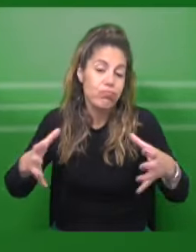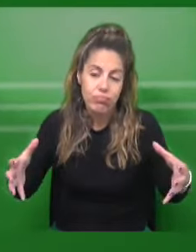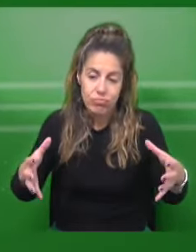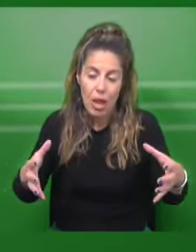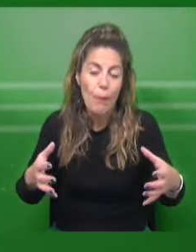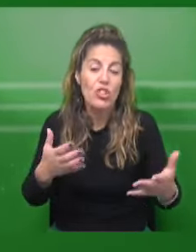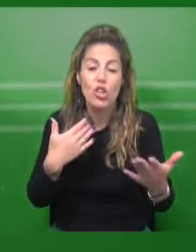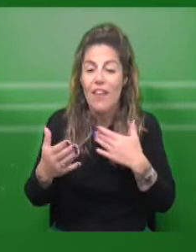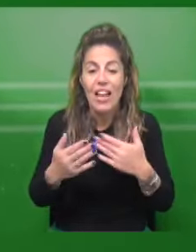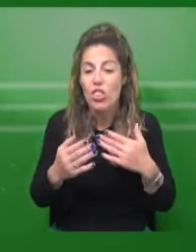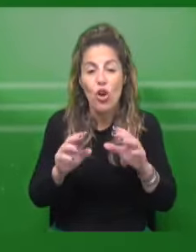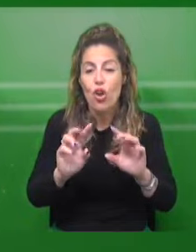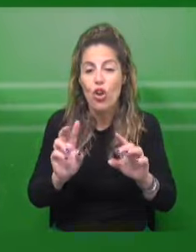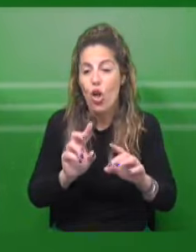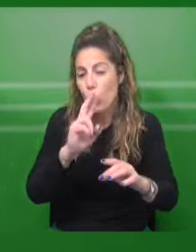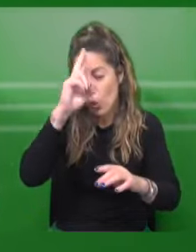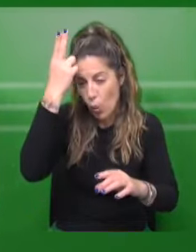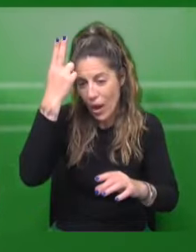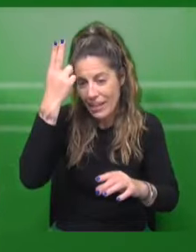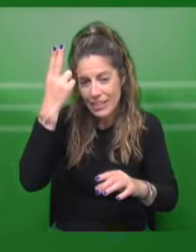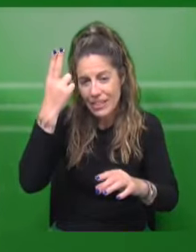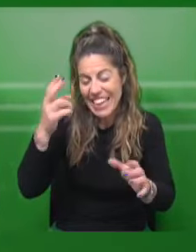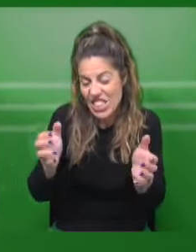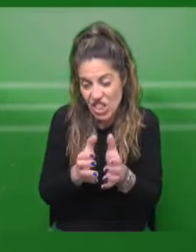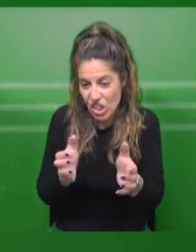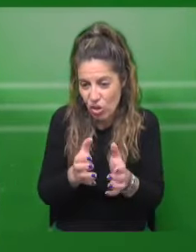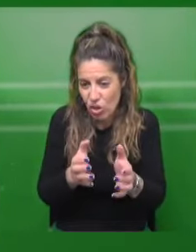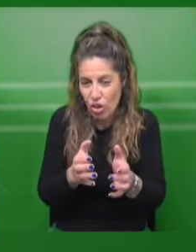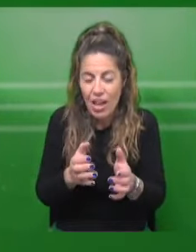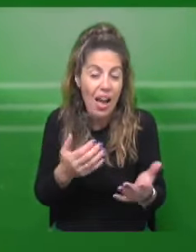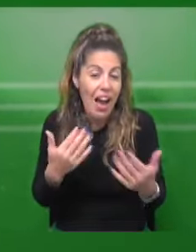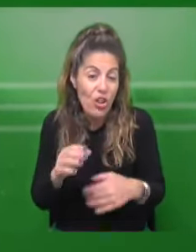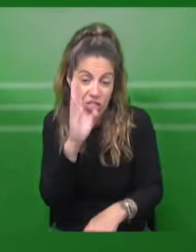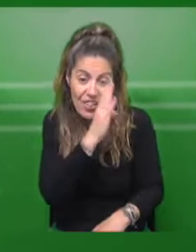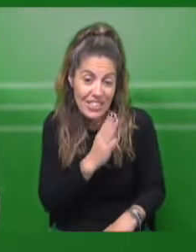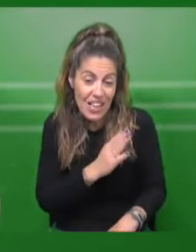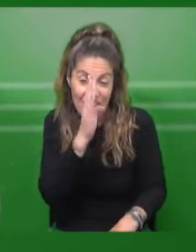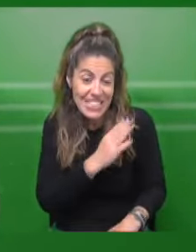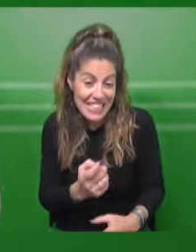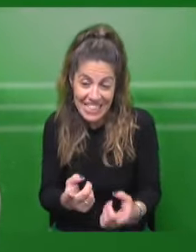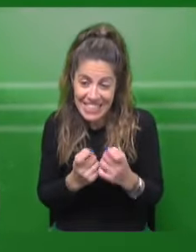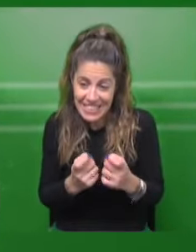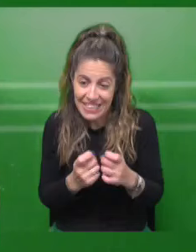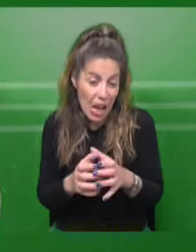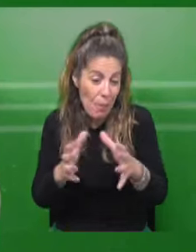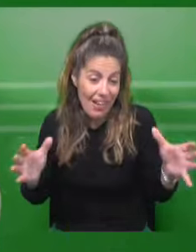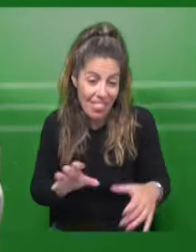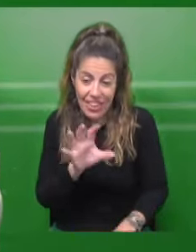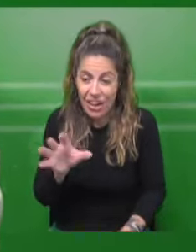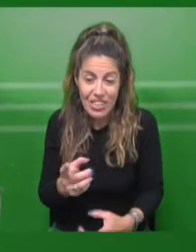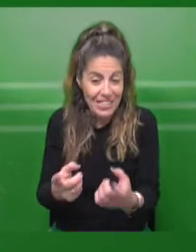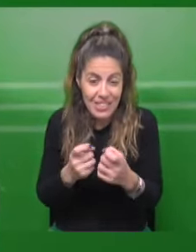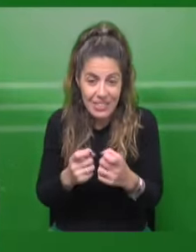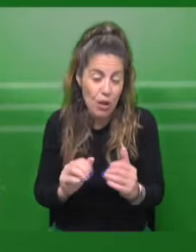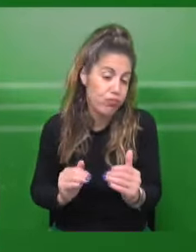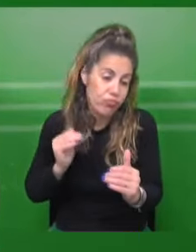estoy hablando No de Uruguay que es un país enormemente chico me refiero a Brasil Brasil necesita el más grande de la región necesito una